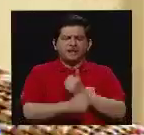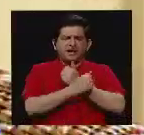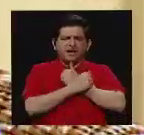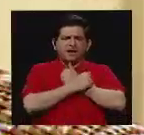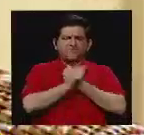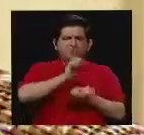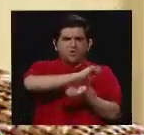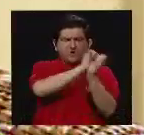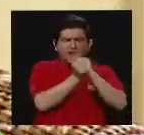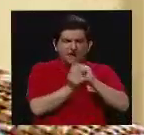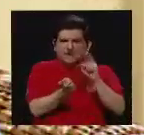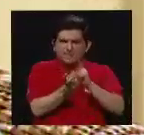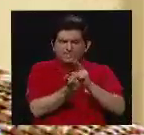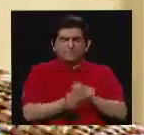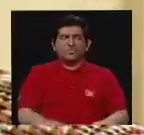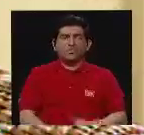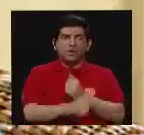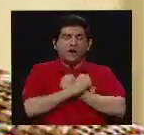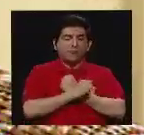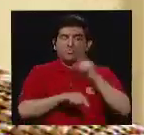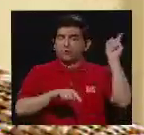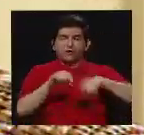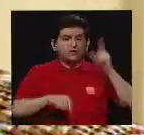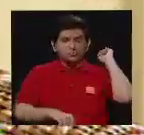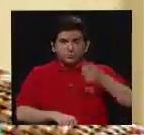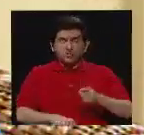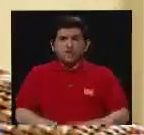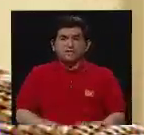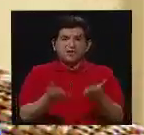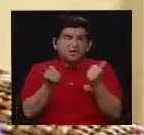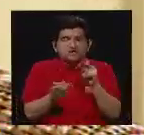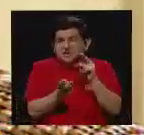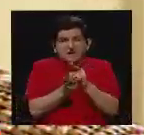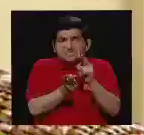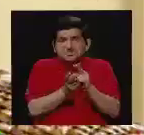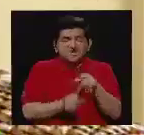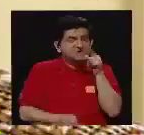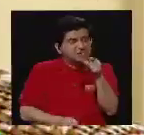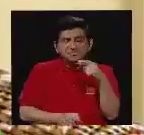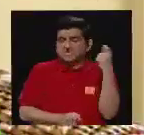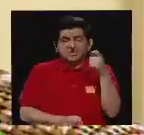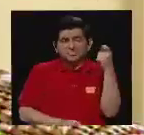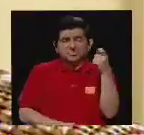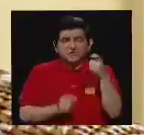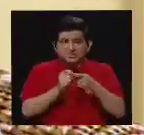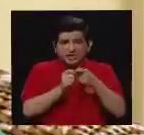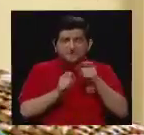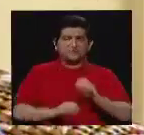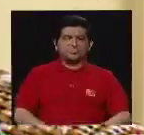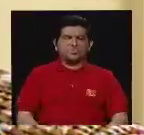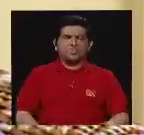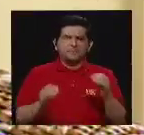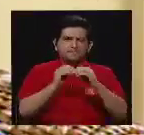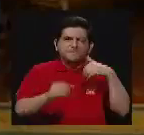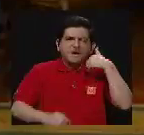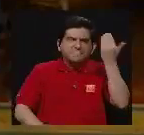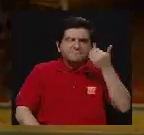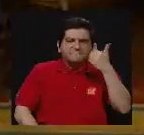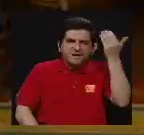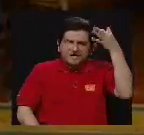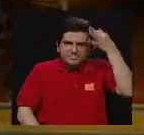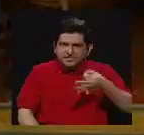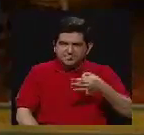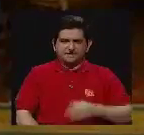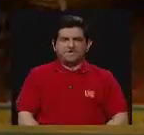cambio de sexo, el amor no se puede forzar, y si lo que se quiere es sexo, lo que se quiere es sexo, es difícil forzarlo. Creo que es más